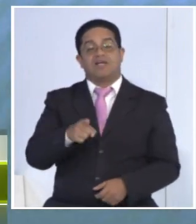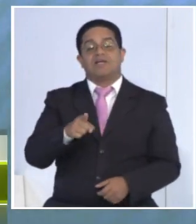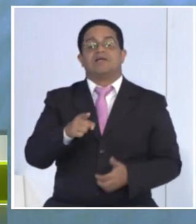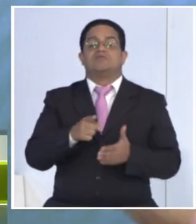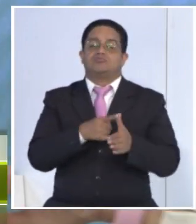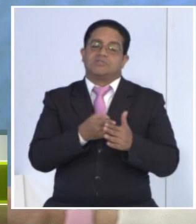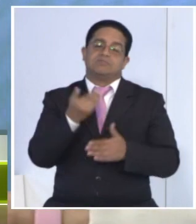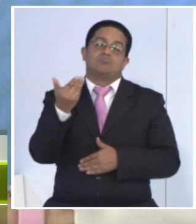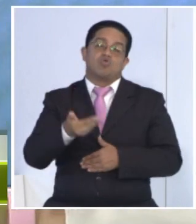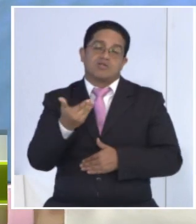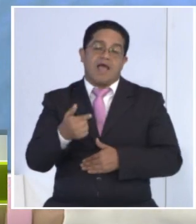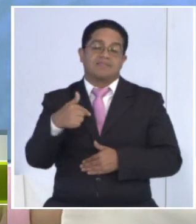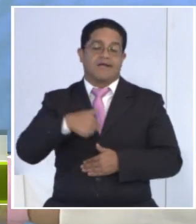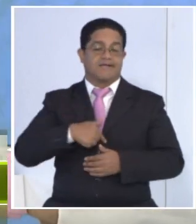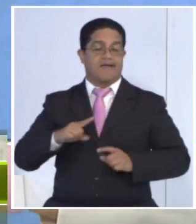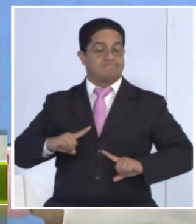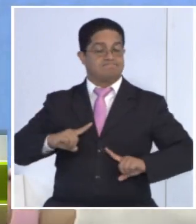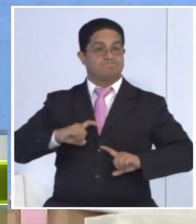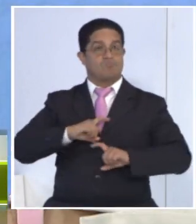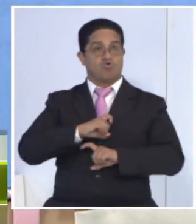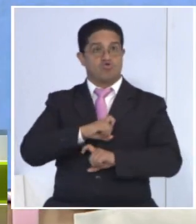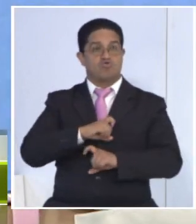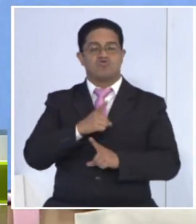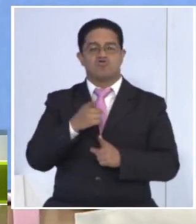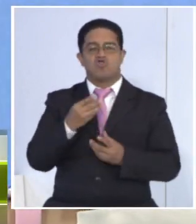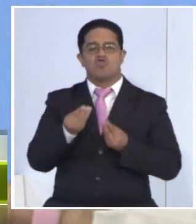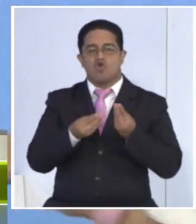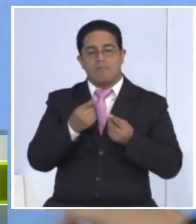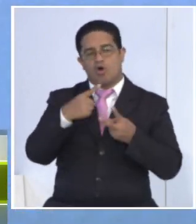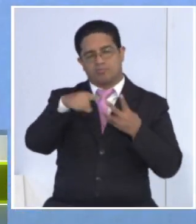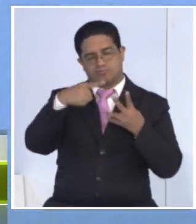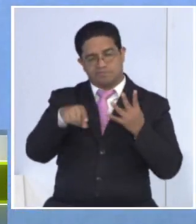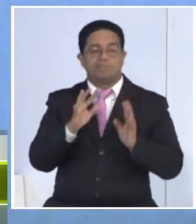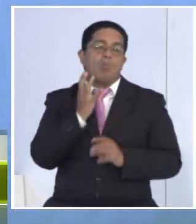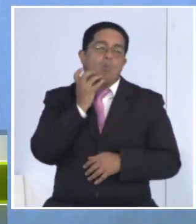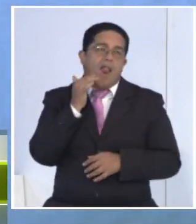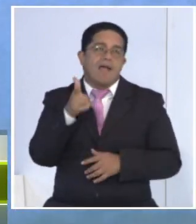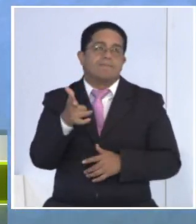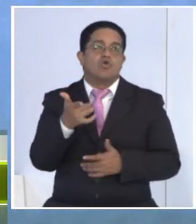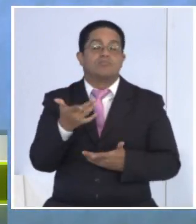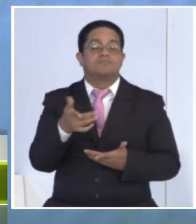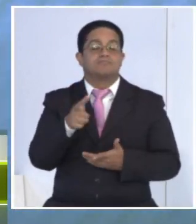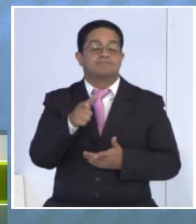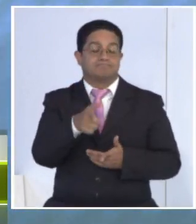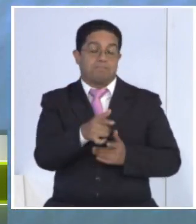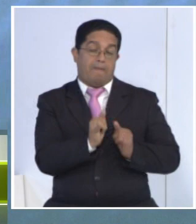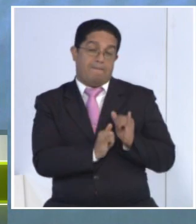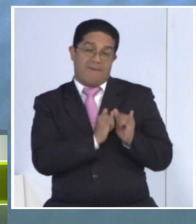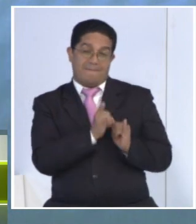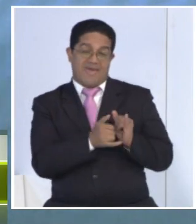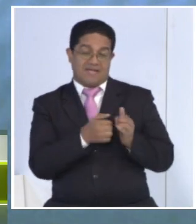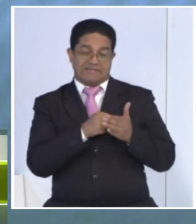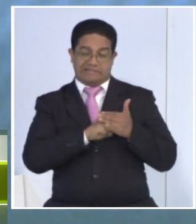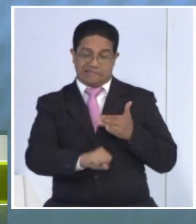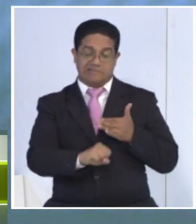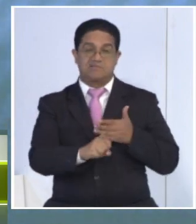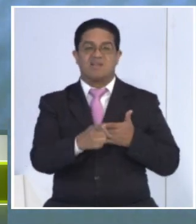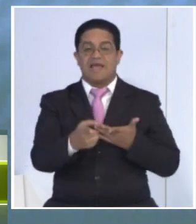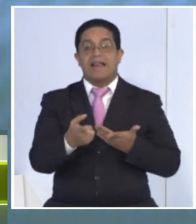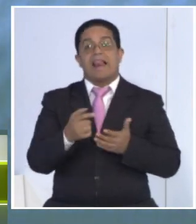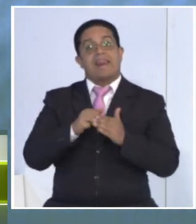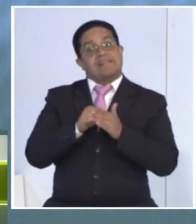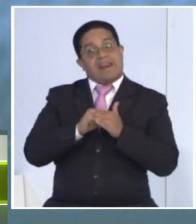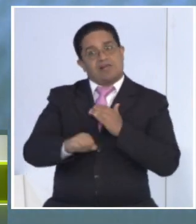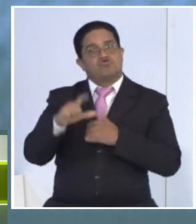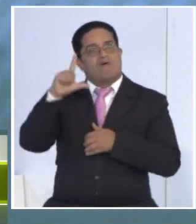importante que esa microbiota se ve influenciada por varios factores. Por ejemplo, en el recién nacido, si este nació por vía vaginal